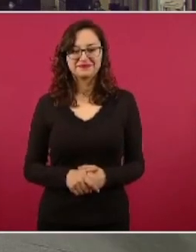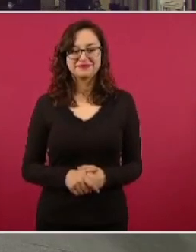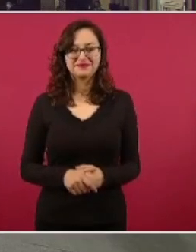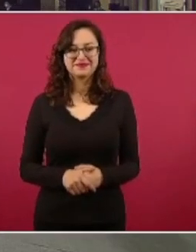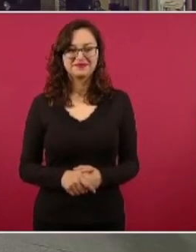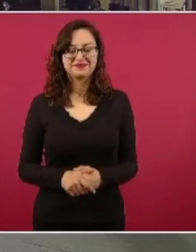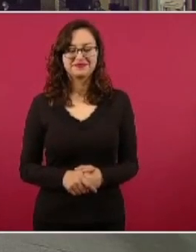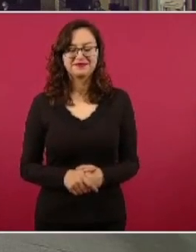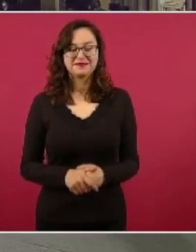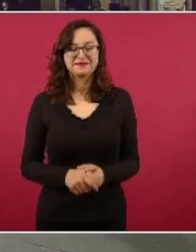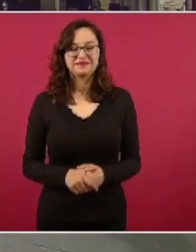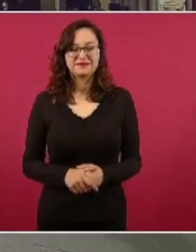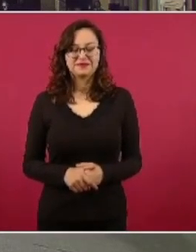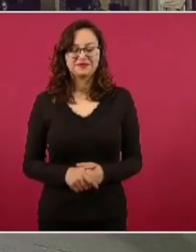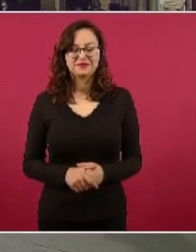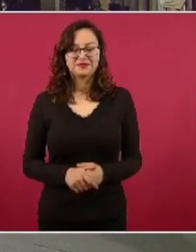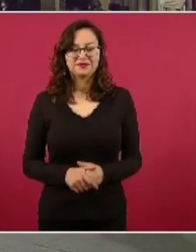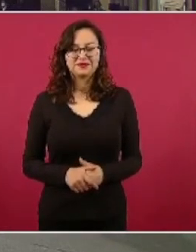Elizabeth.